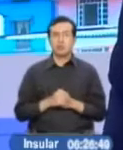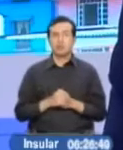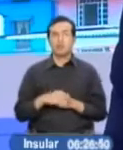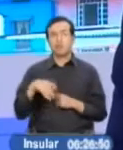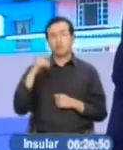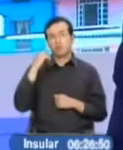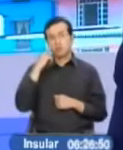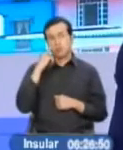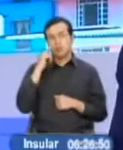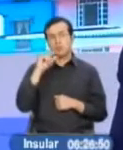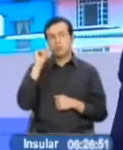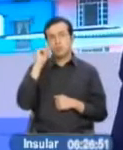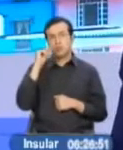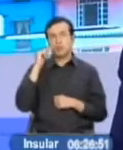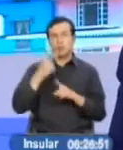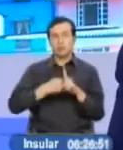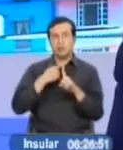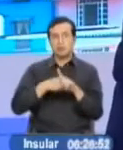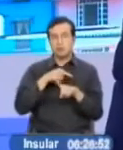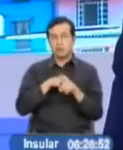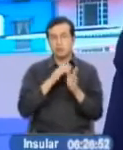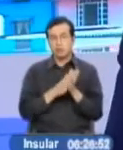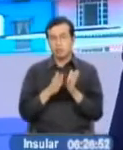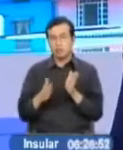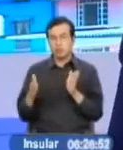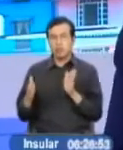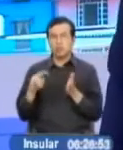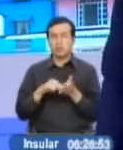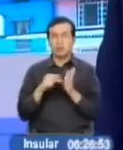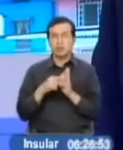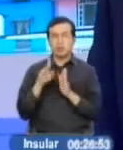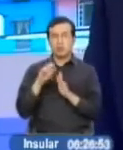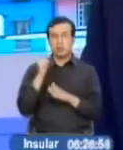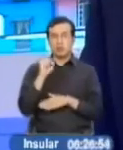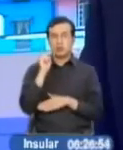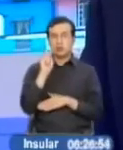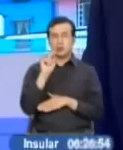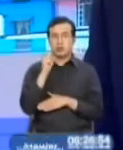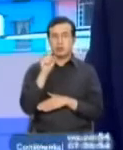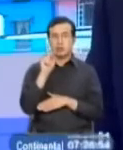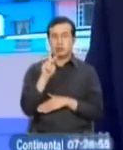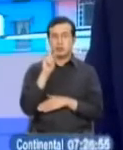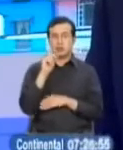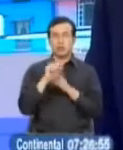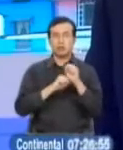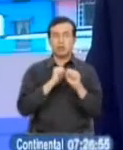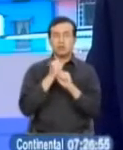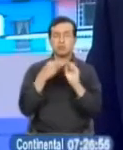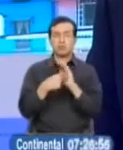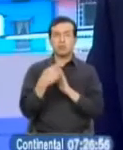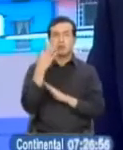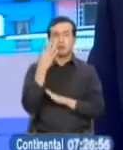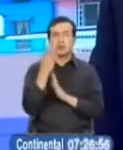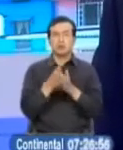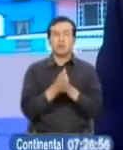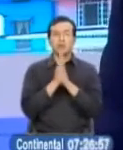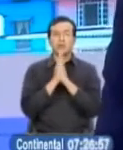habían poquísimos meses de plazo. Es decir, aún SK, a principios de 2014,